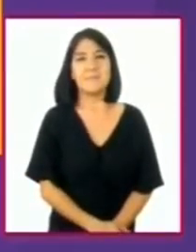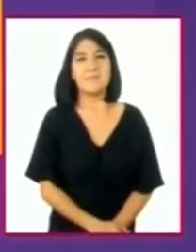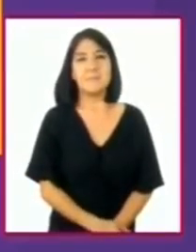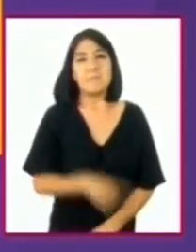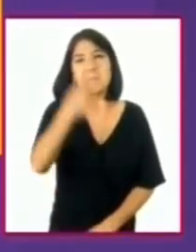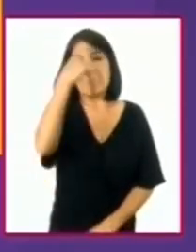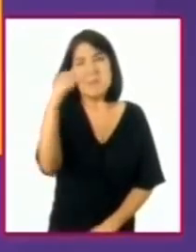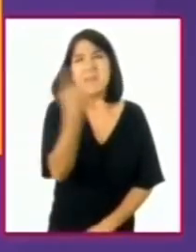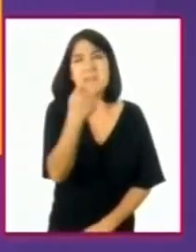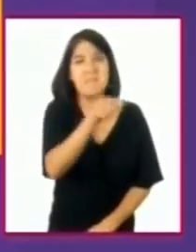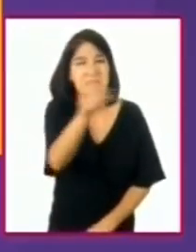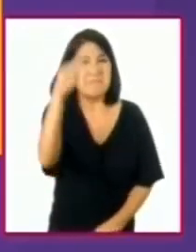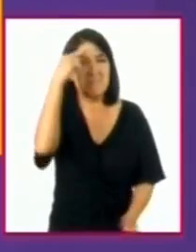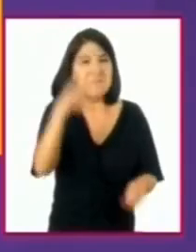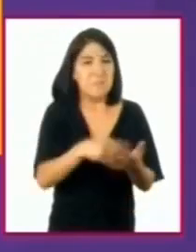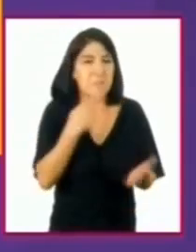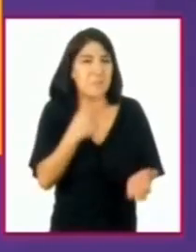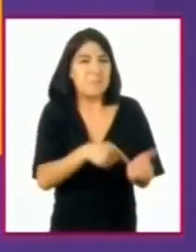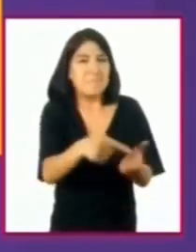¿Para qué creen que los utilizaban?